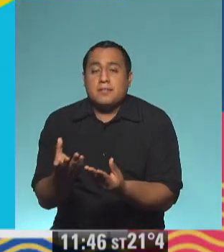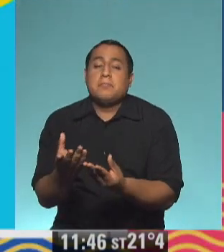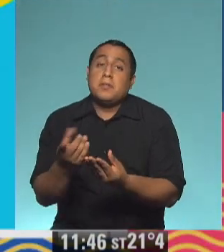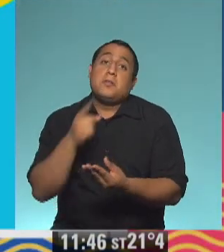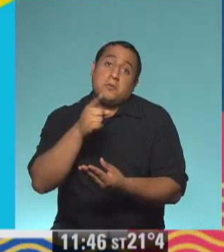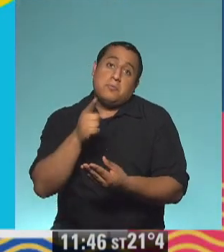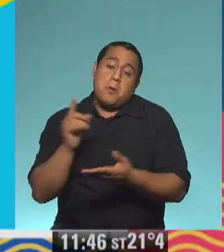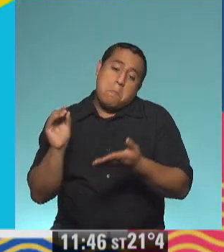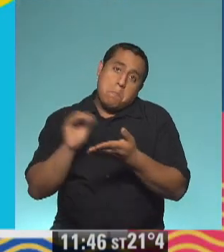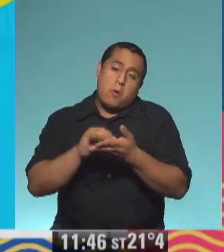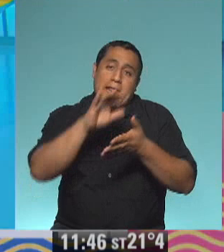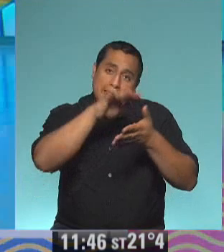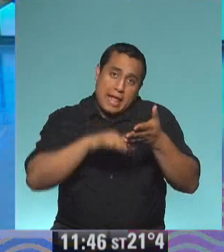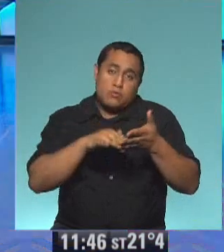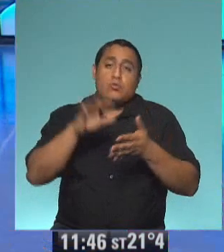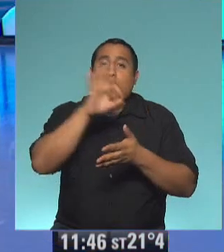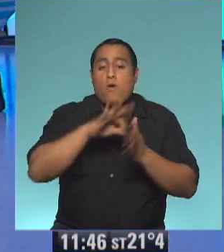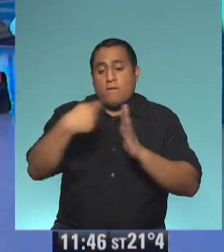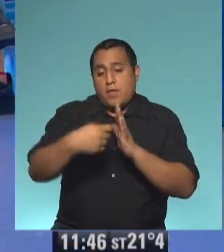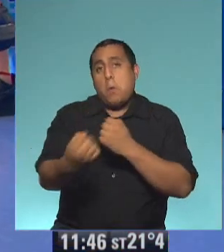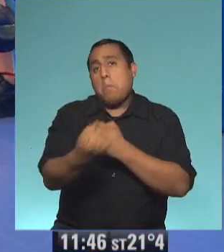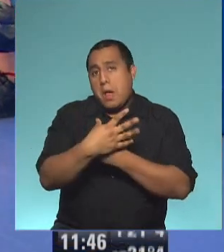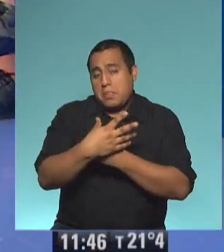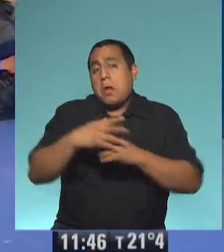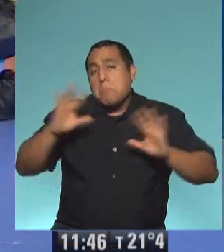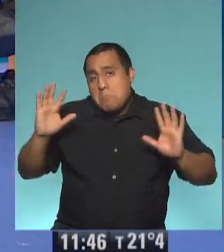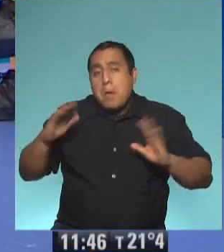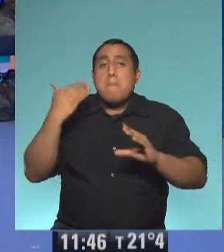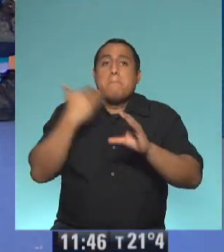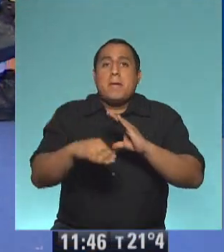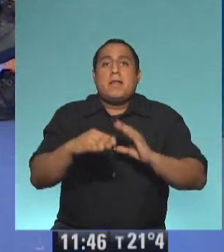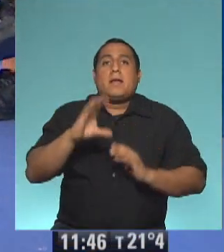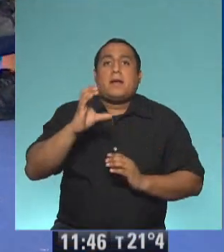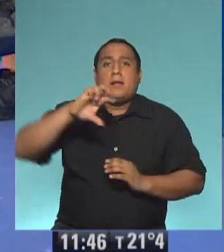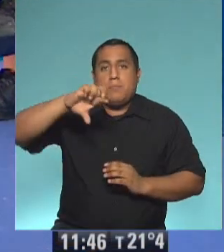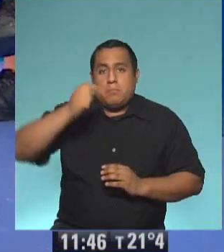esta consigna por texto o video. Exacto, pueden mandar la respuesta por mail a